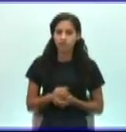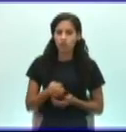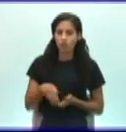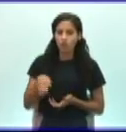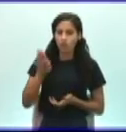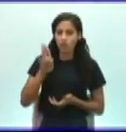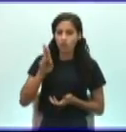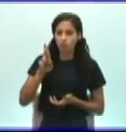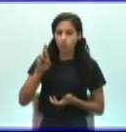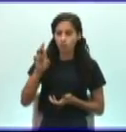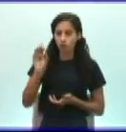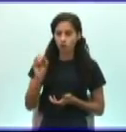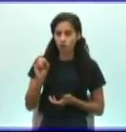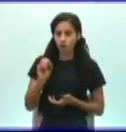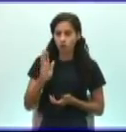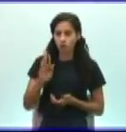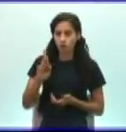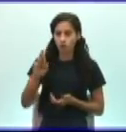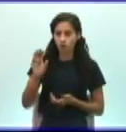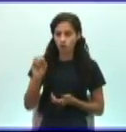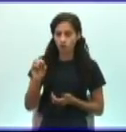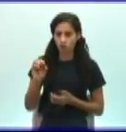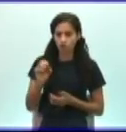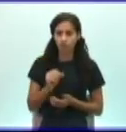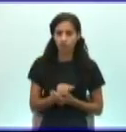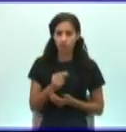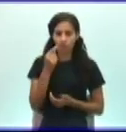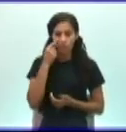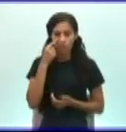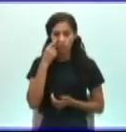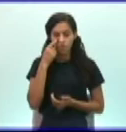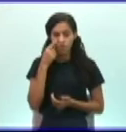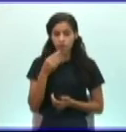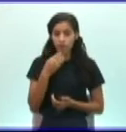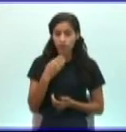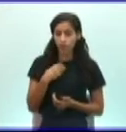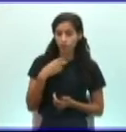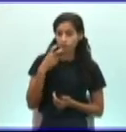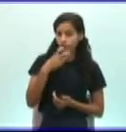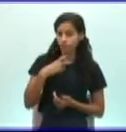burro, buró. Fíjense en la pronunciación